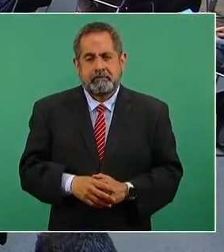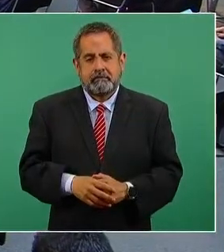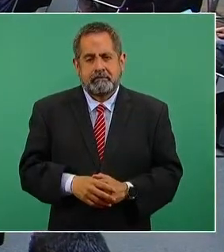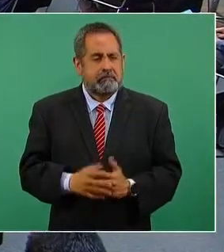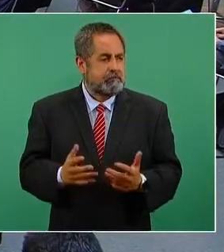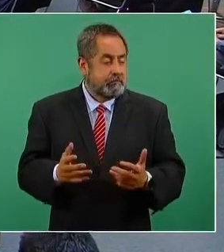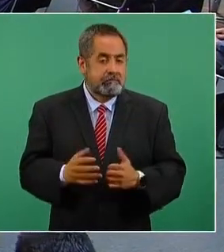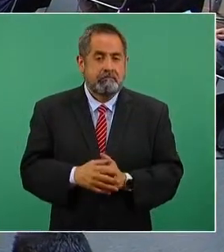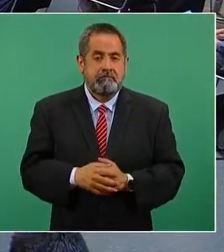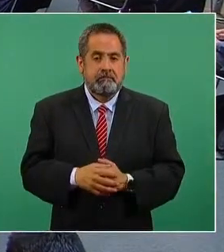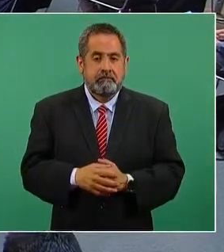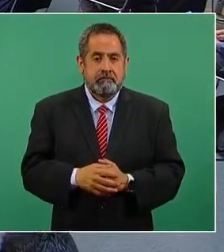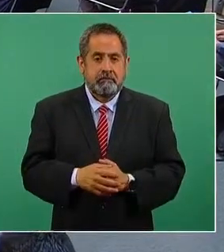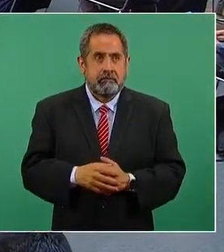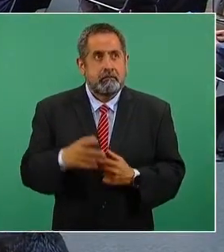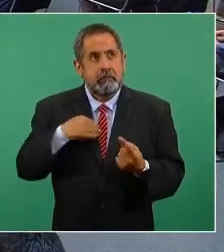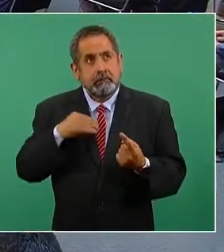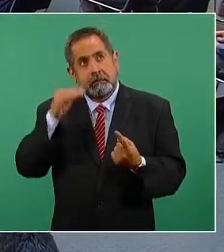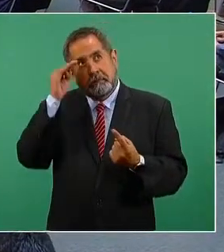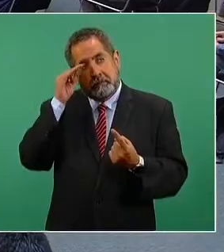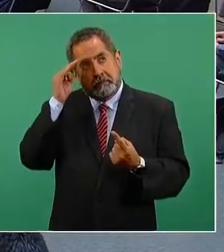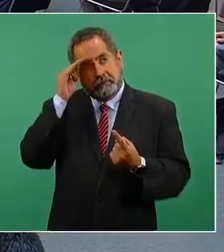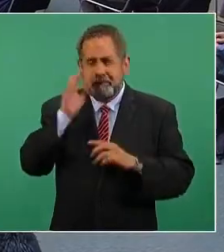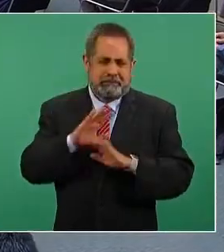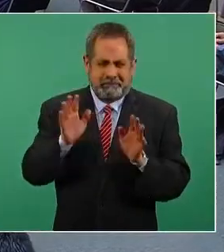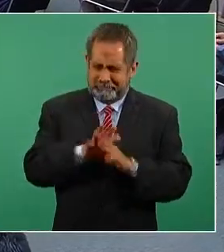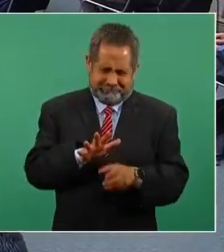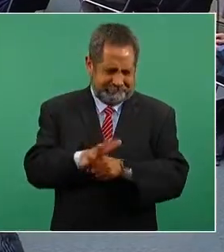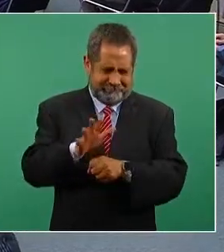Pues como ya no hay mucho que pensar, porque